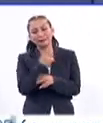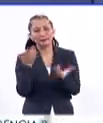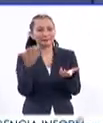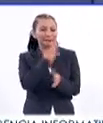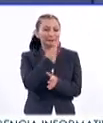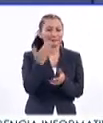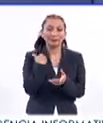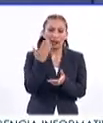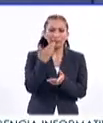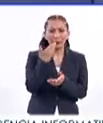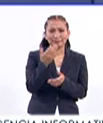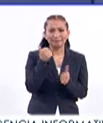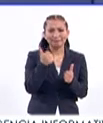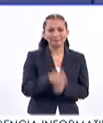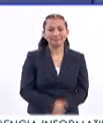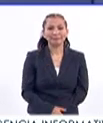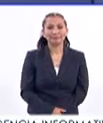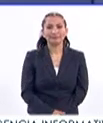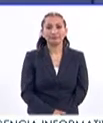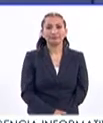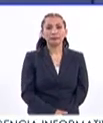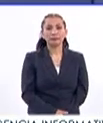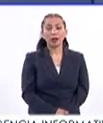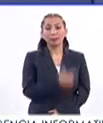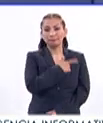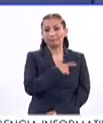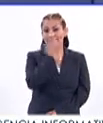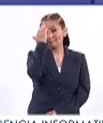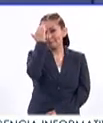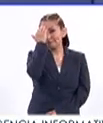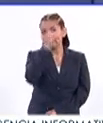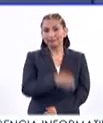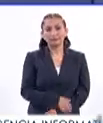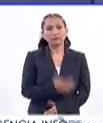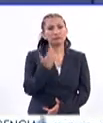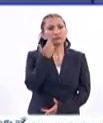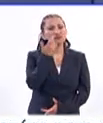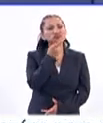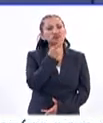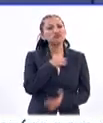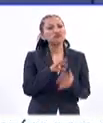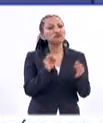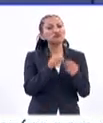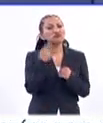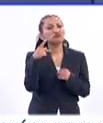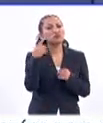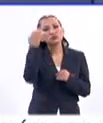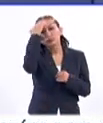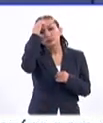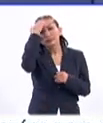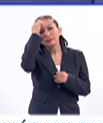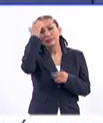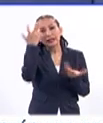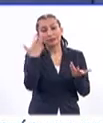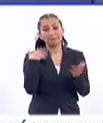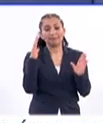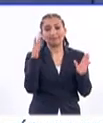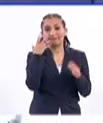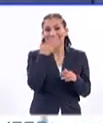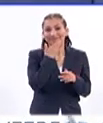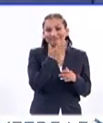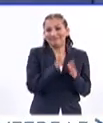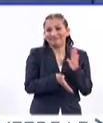pero estamos bien. Fantástico. Oye, pues mucho gusto conocerte. Queremos que nos platiques un poco sobre tu experiencia, esta